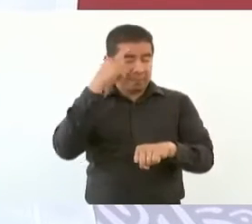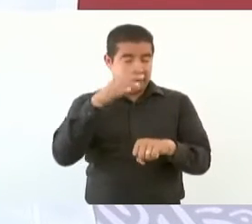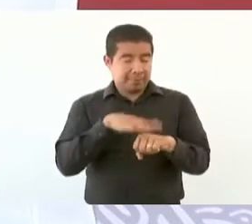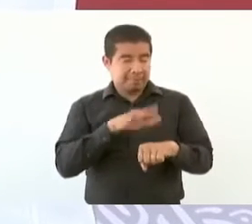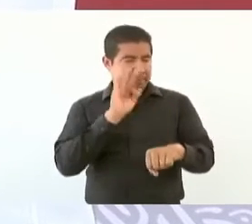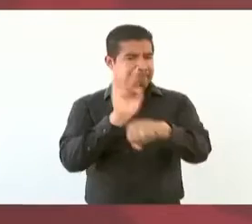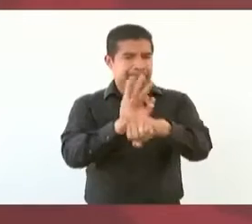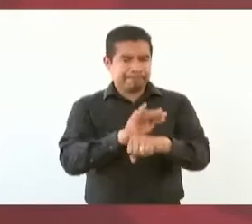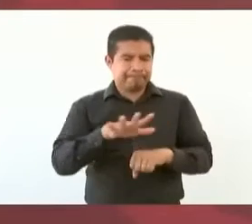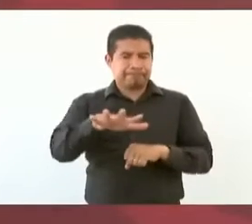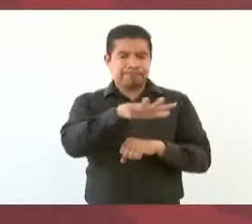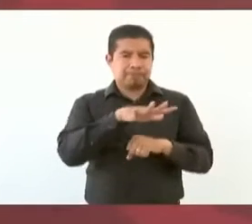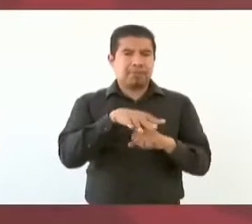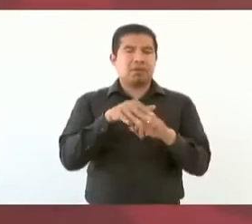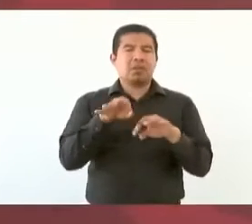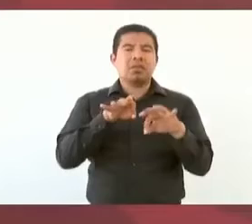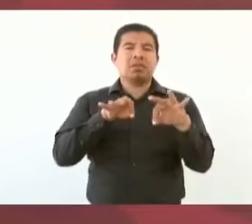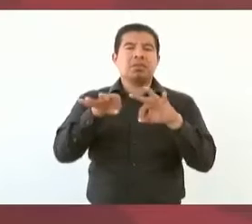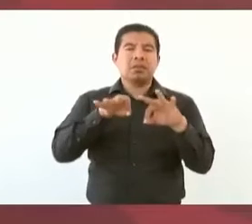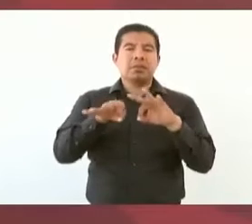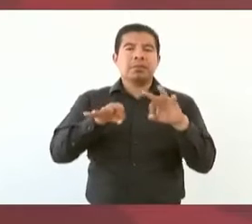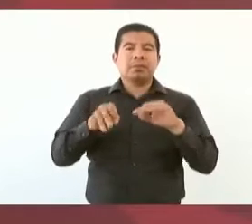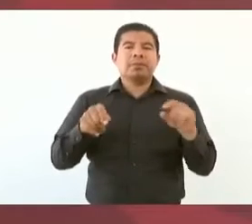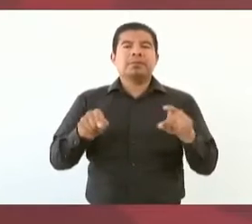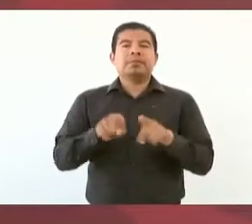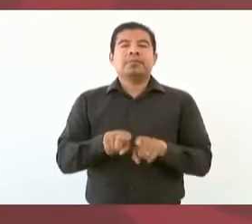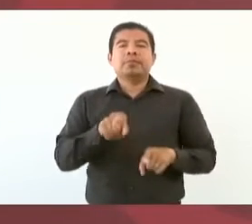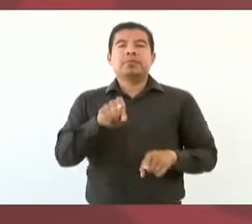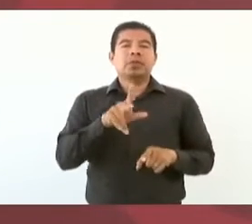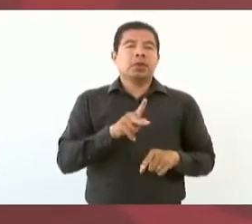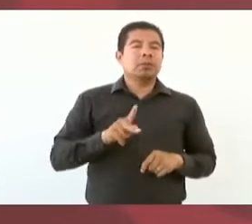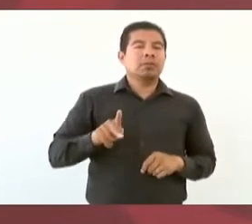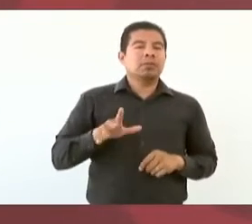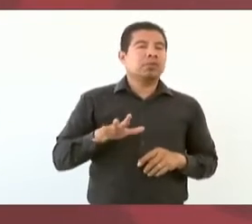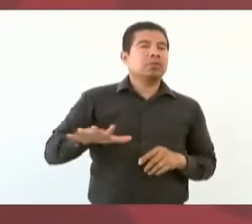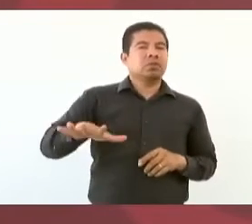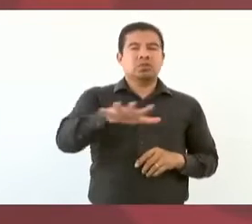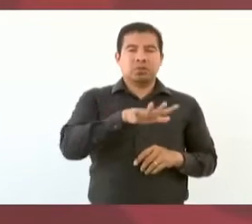intereses de los trabajadores, que defienden los intereses del pueblo.